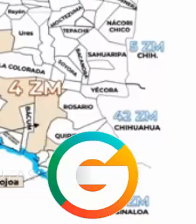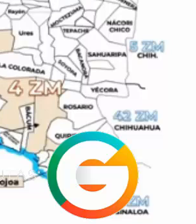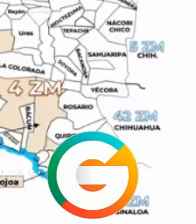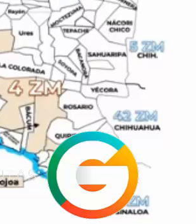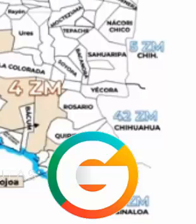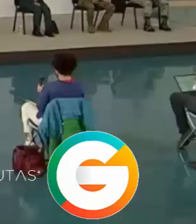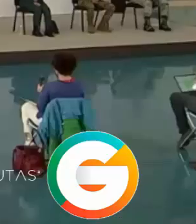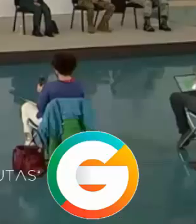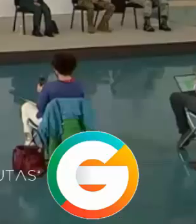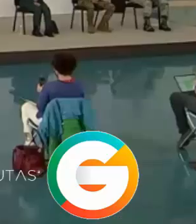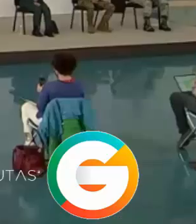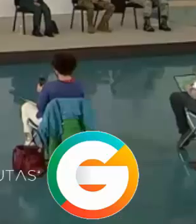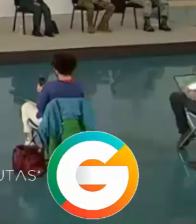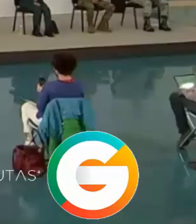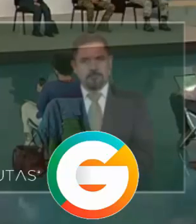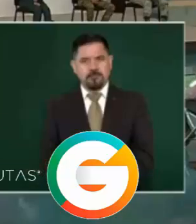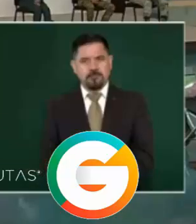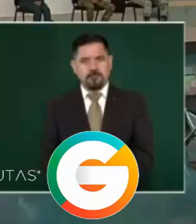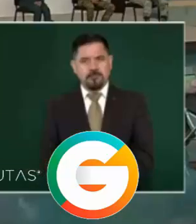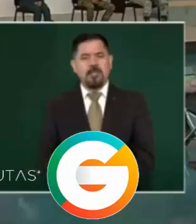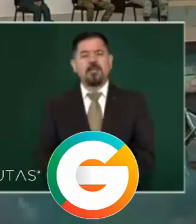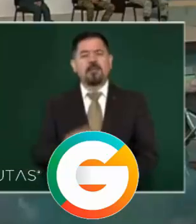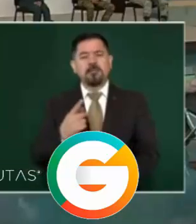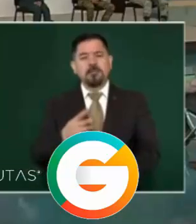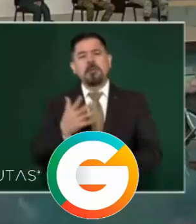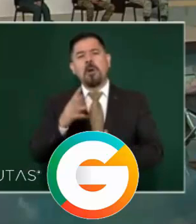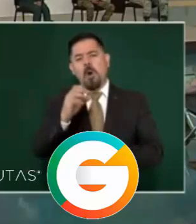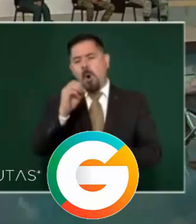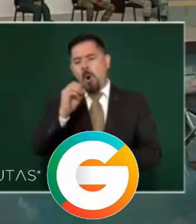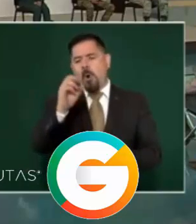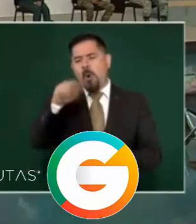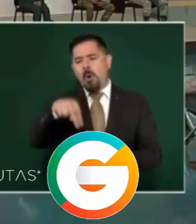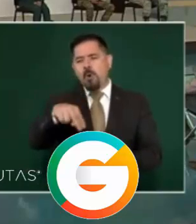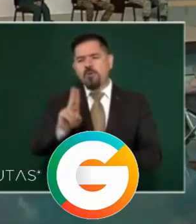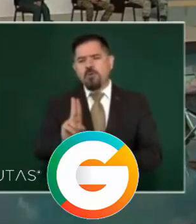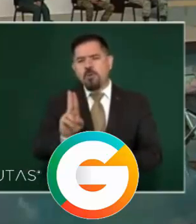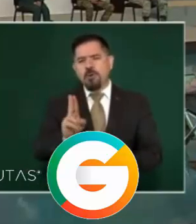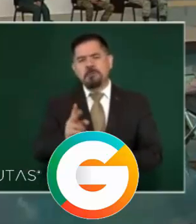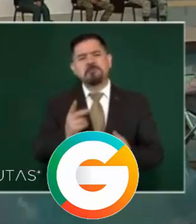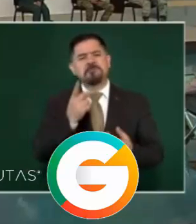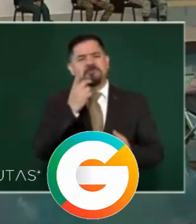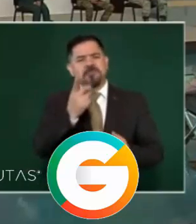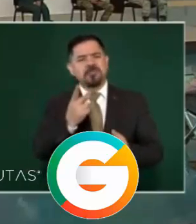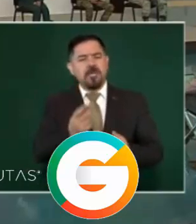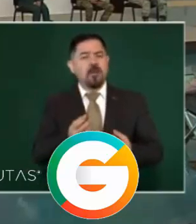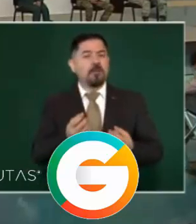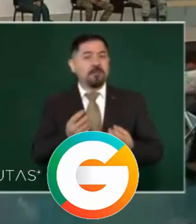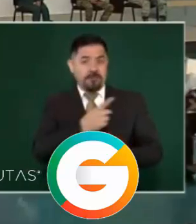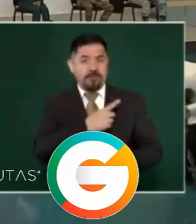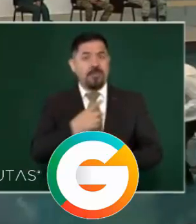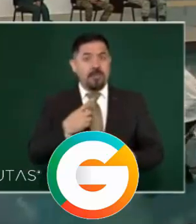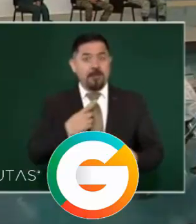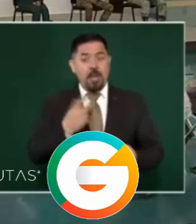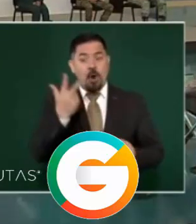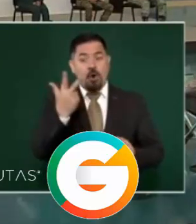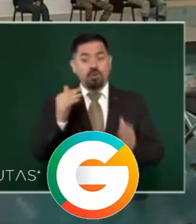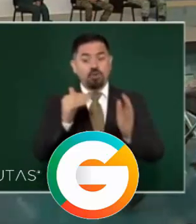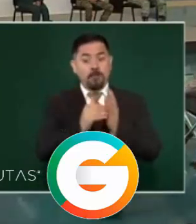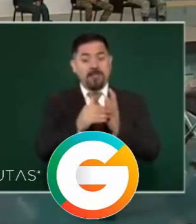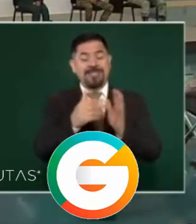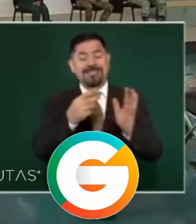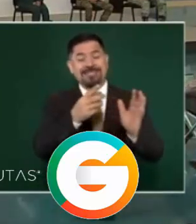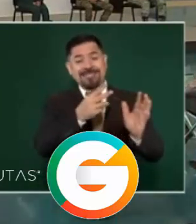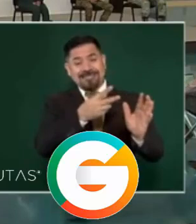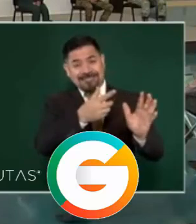municipal. Y considerado el promedio que maneja la ONU, debería de tener 8,730,